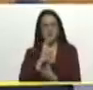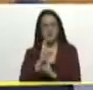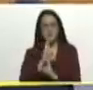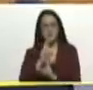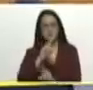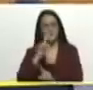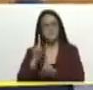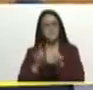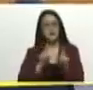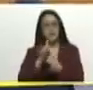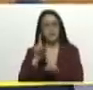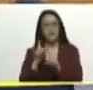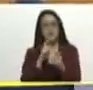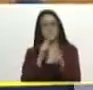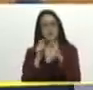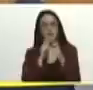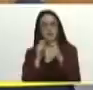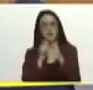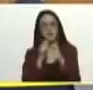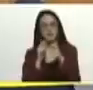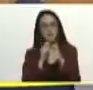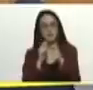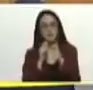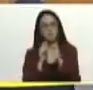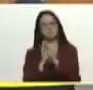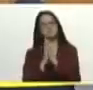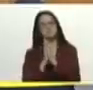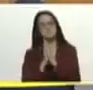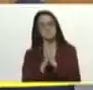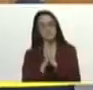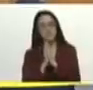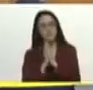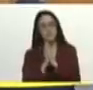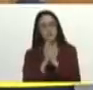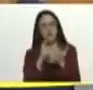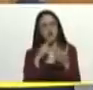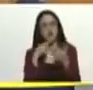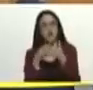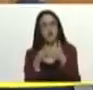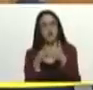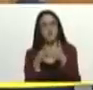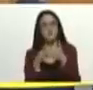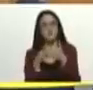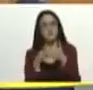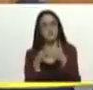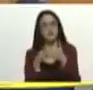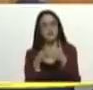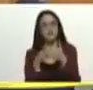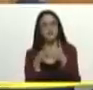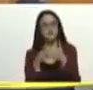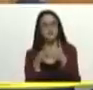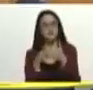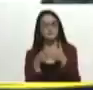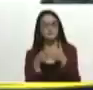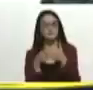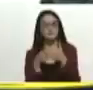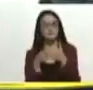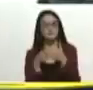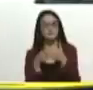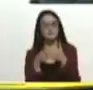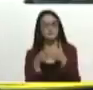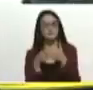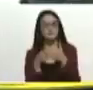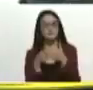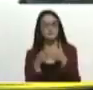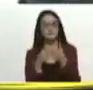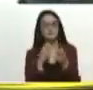las preguntas de los periodistas. Les rogamos que digan su nombre y el vehículo de